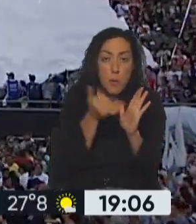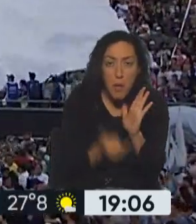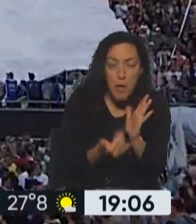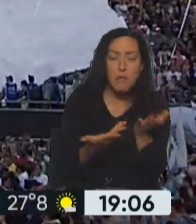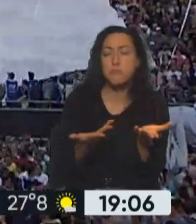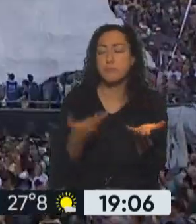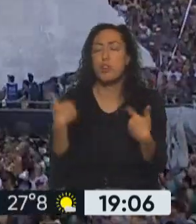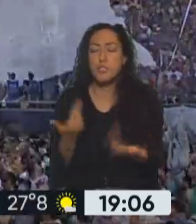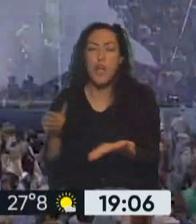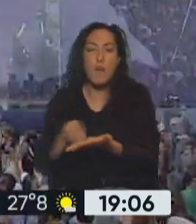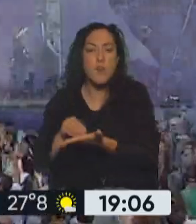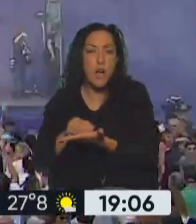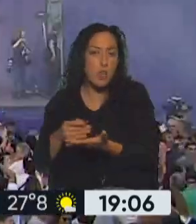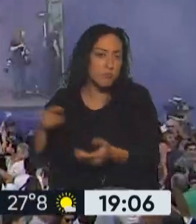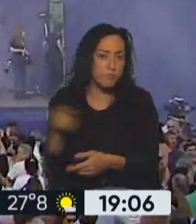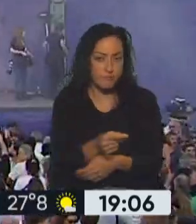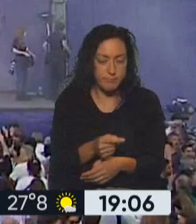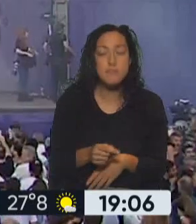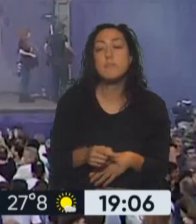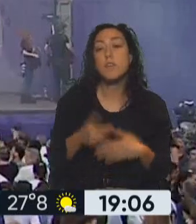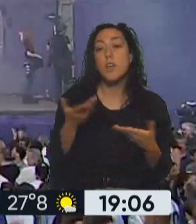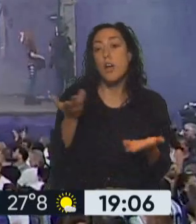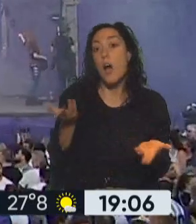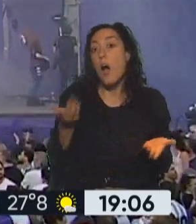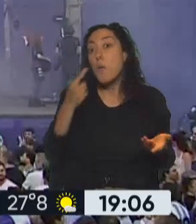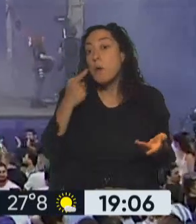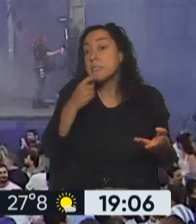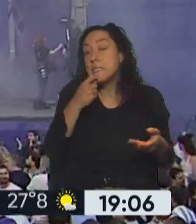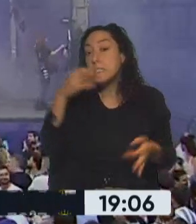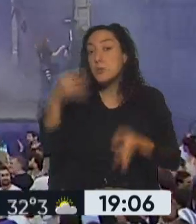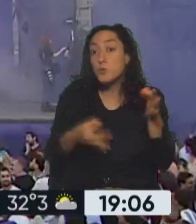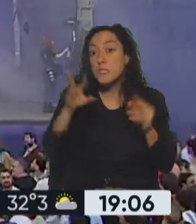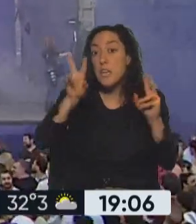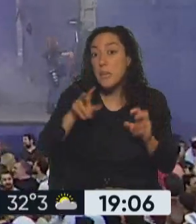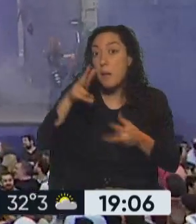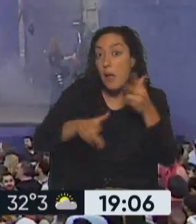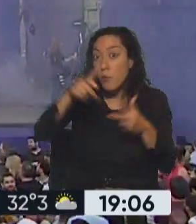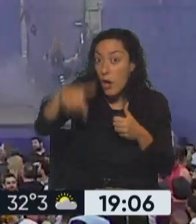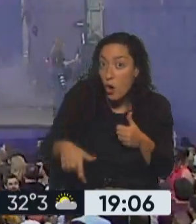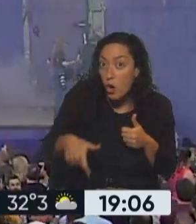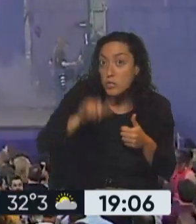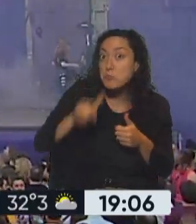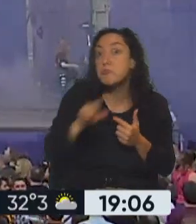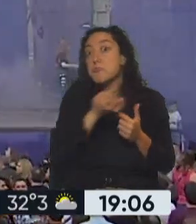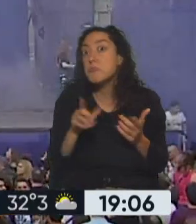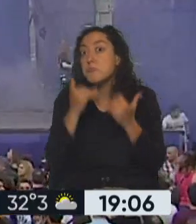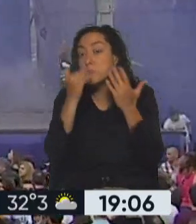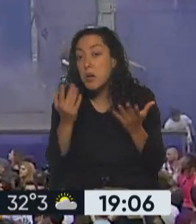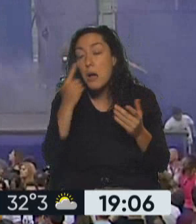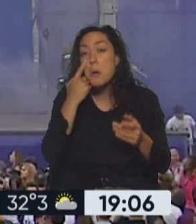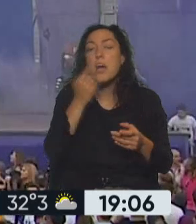Seguramente alusiones a la justicia escucharemos en este discurso. Interesante también viene ver quiénes llegan allí, ¿no?